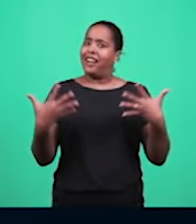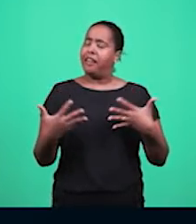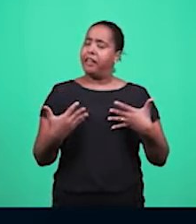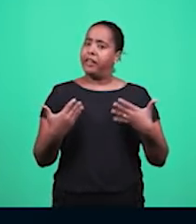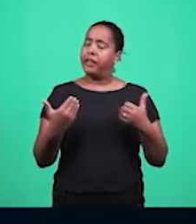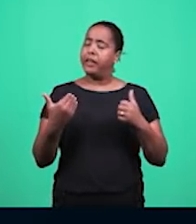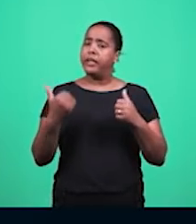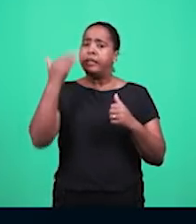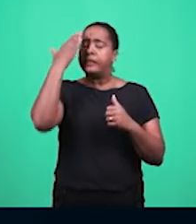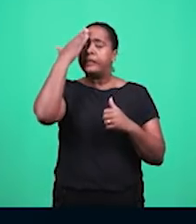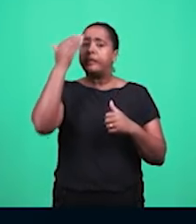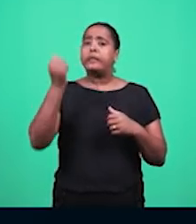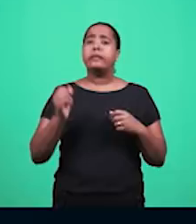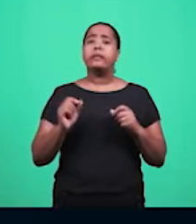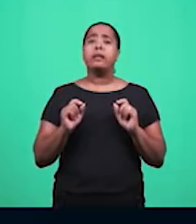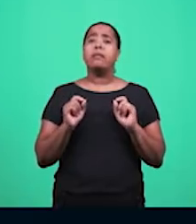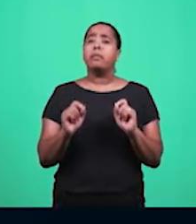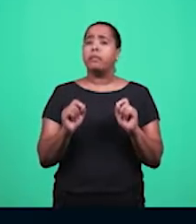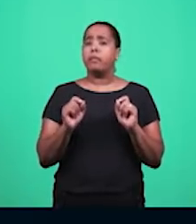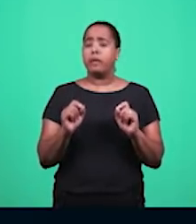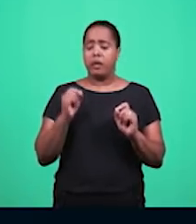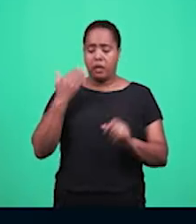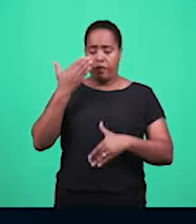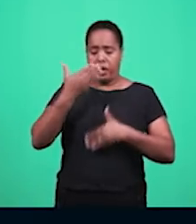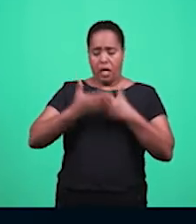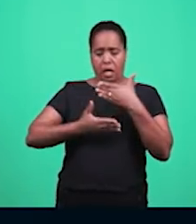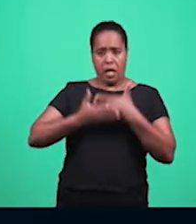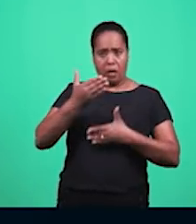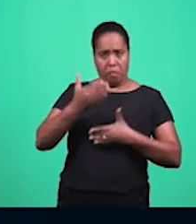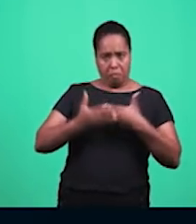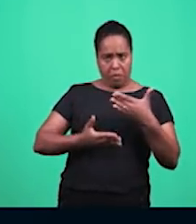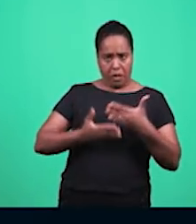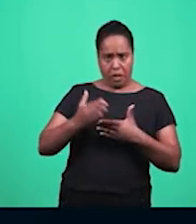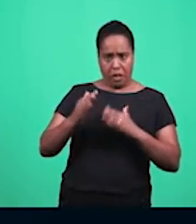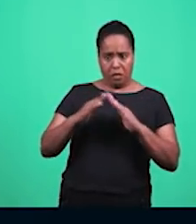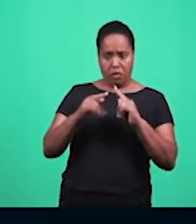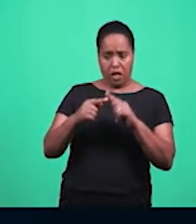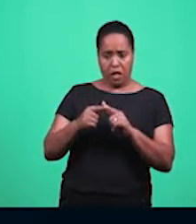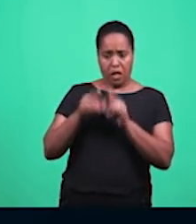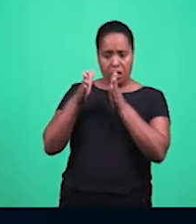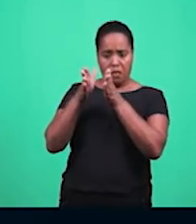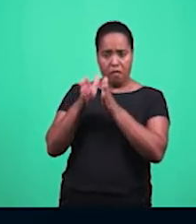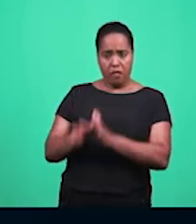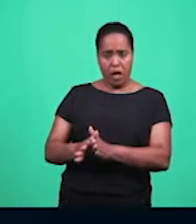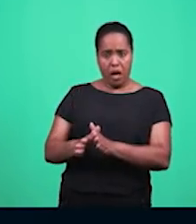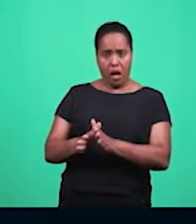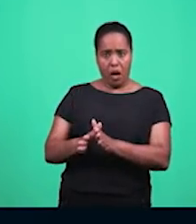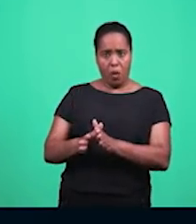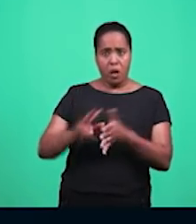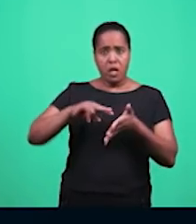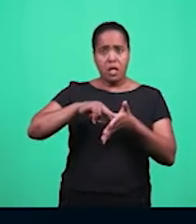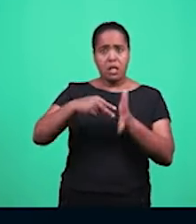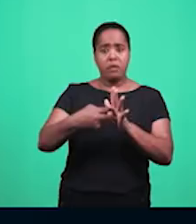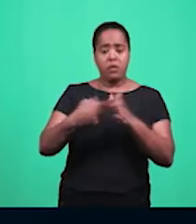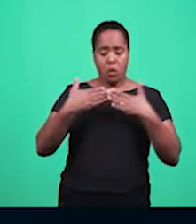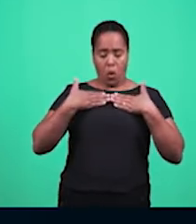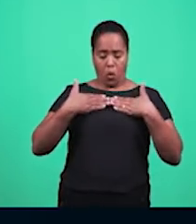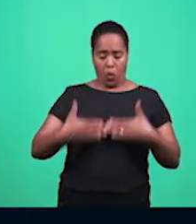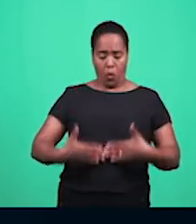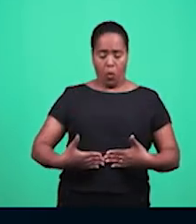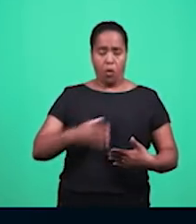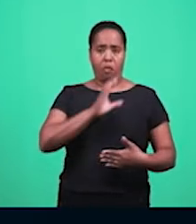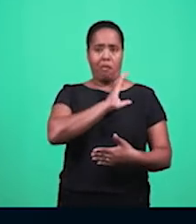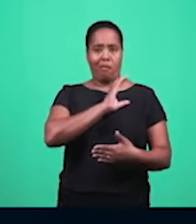que él está delante de una iglesia que es el cuerpo del señor jesús el cuerpo de cristo'